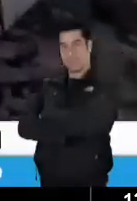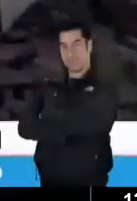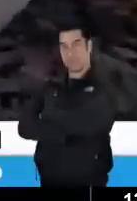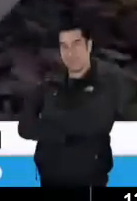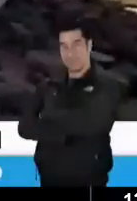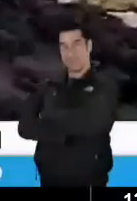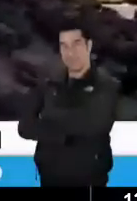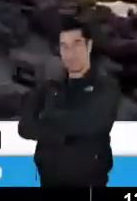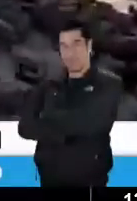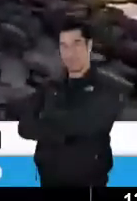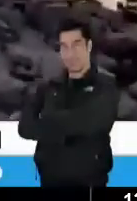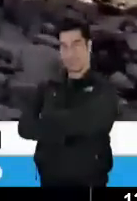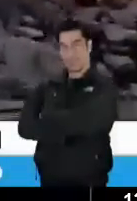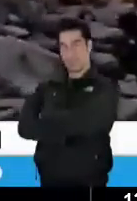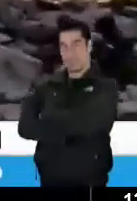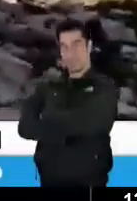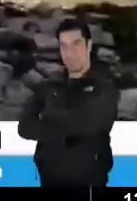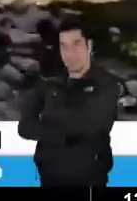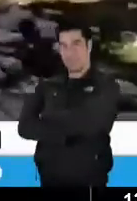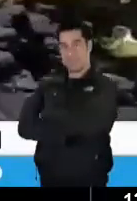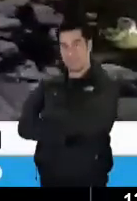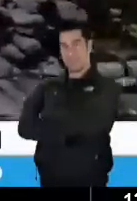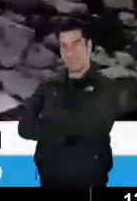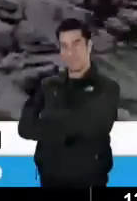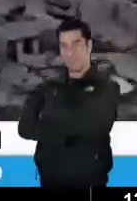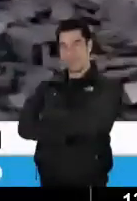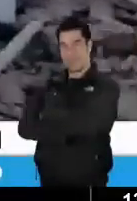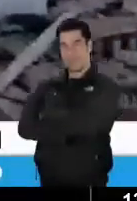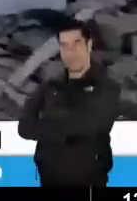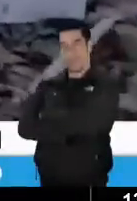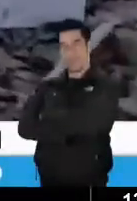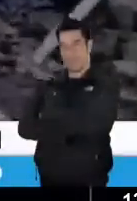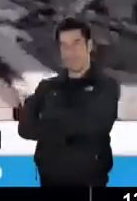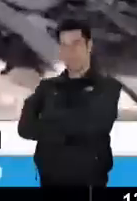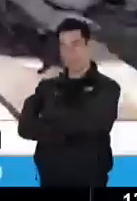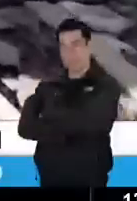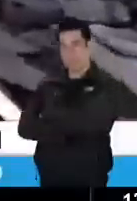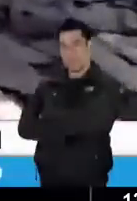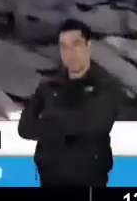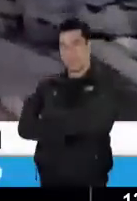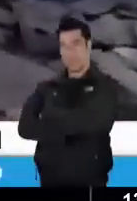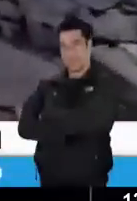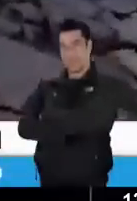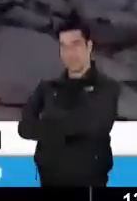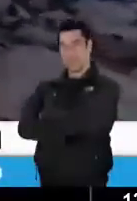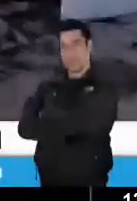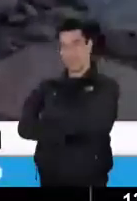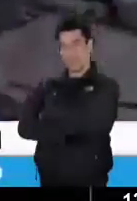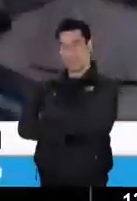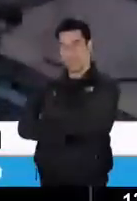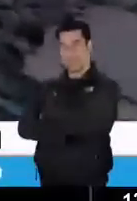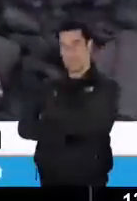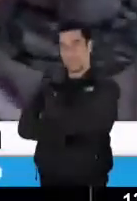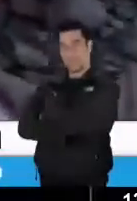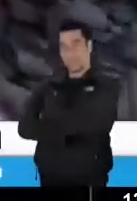que les consultamos en horas de esta mañana fue el subsecretario del Interior, Manuel Monsalve. Él precisamente esta